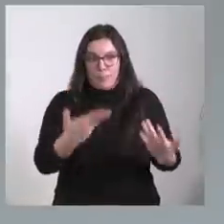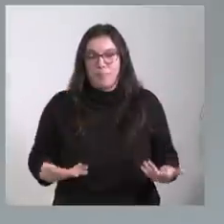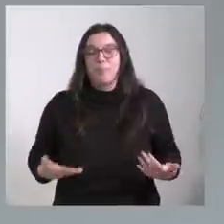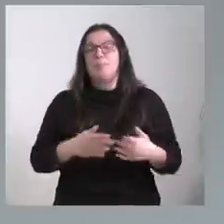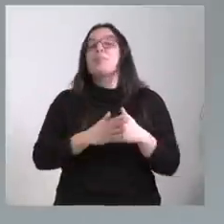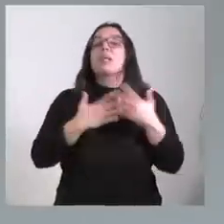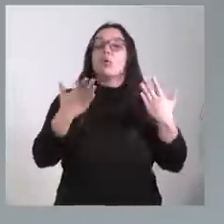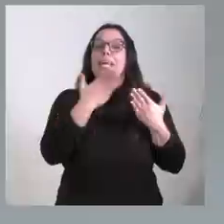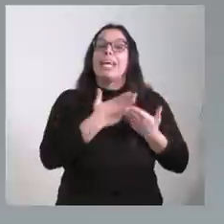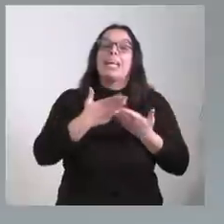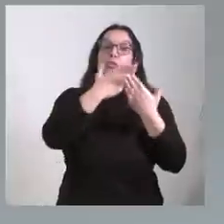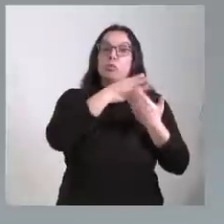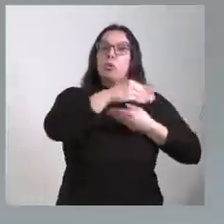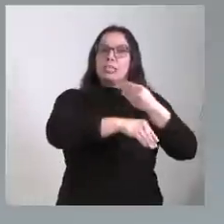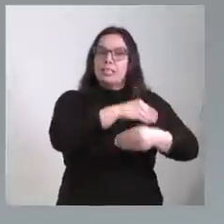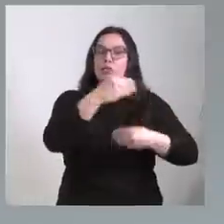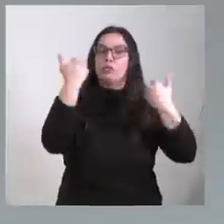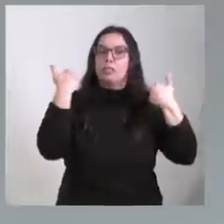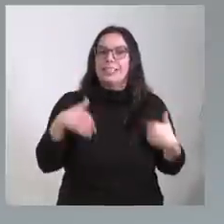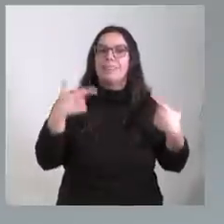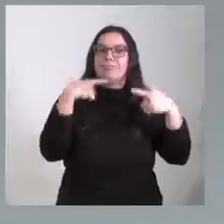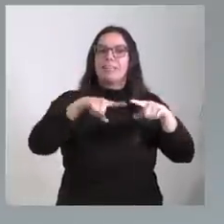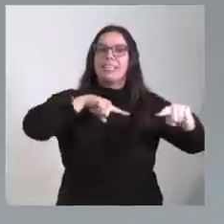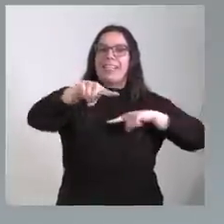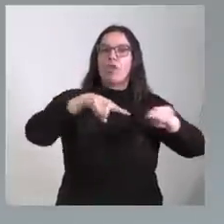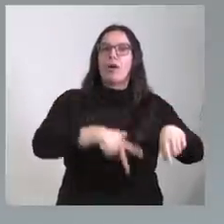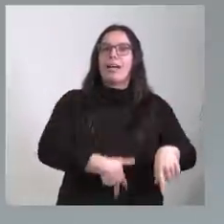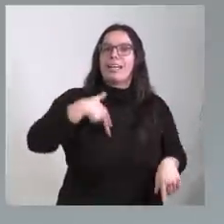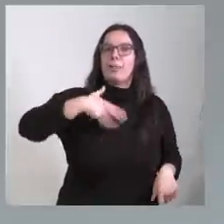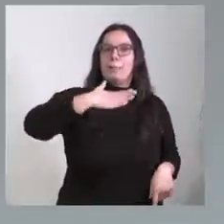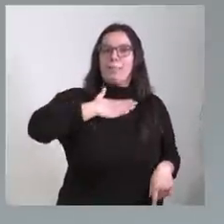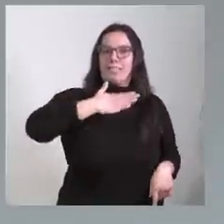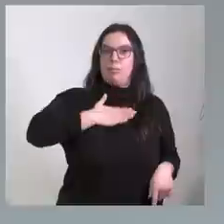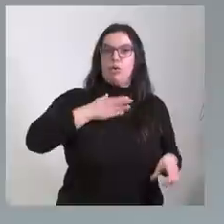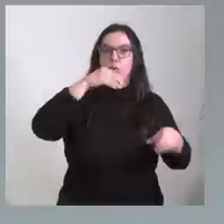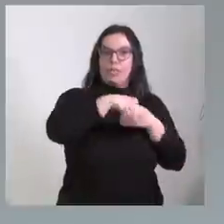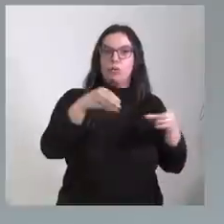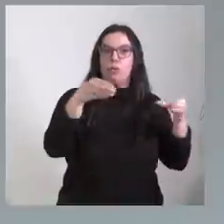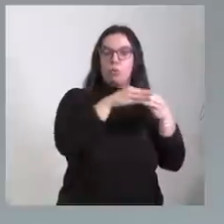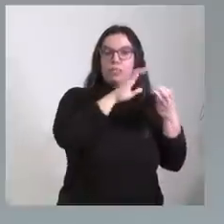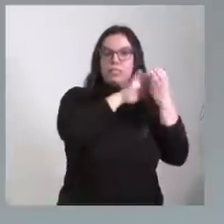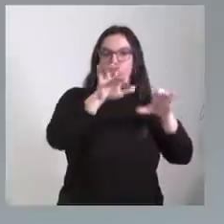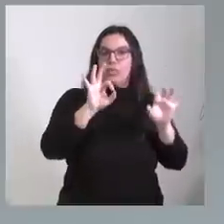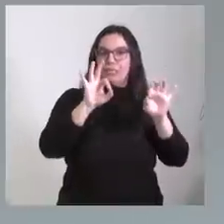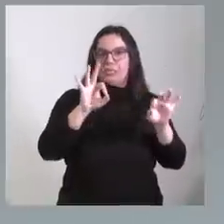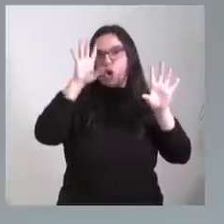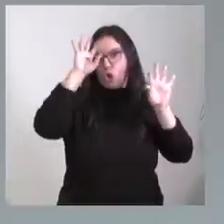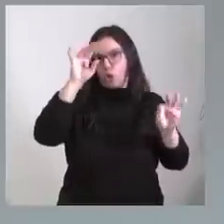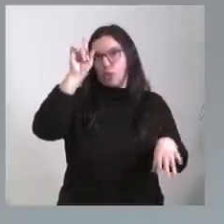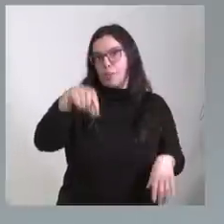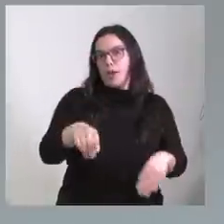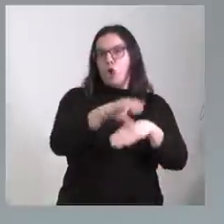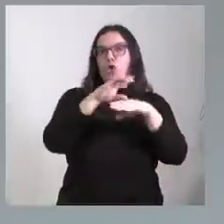consecuencia del estudio que se realizó la mayor parte de la dirección general de patrimonio de la junta de castillo y en este caso como es natural de la propia